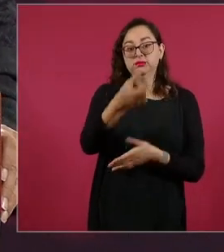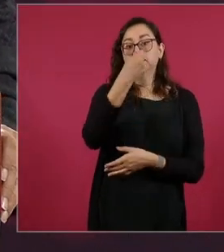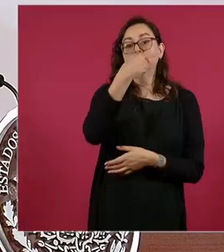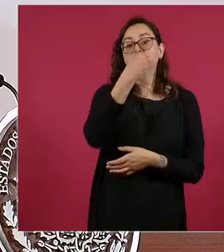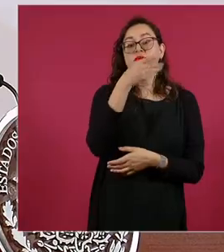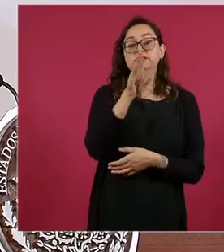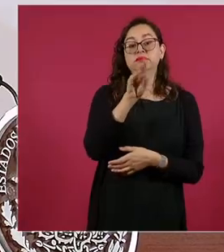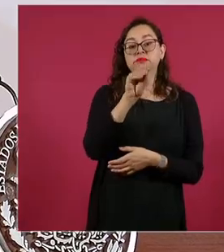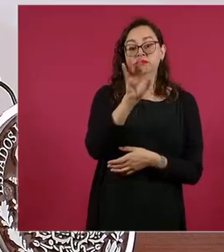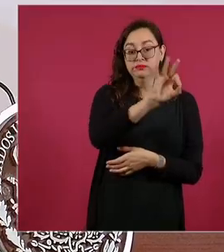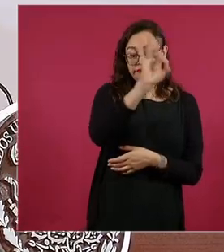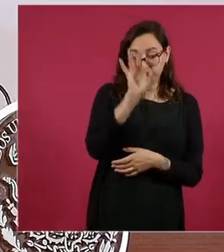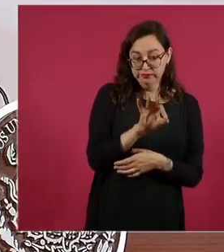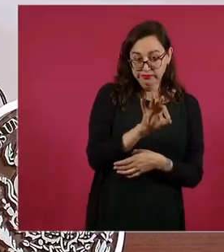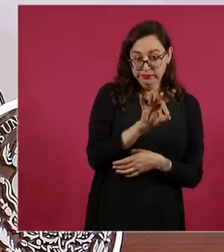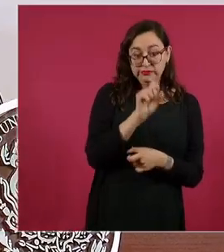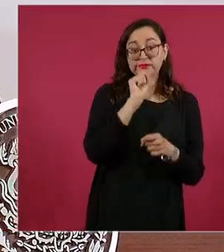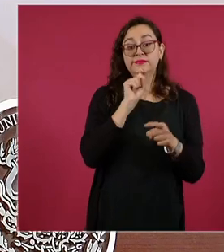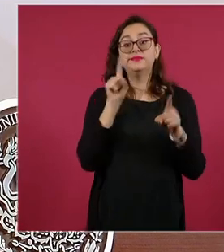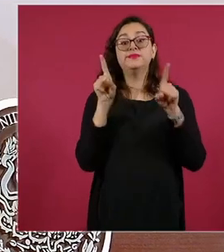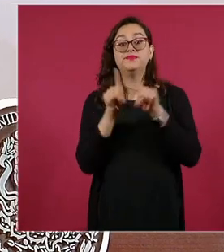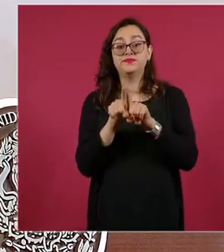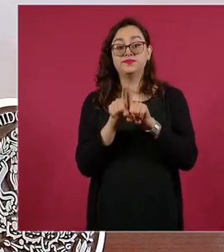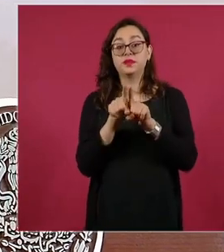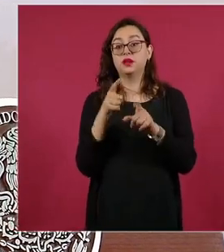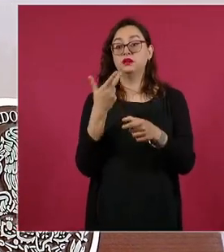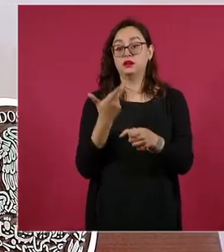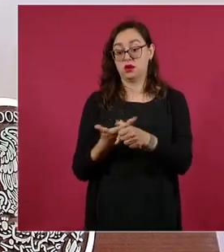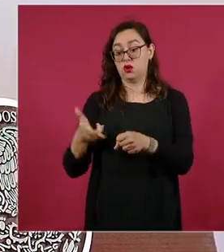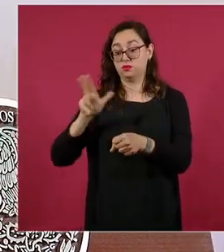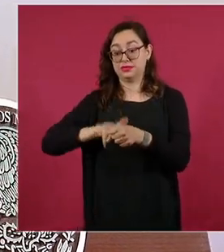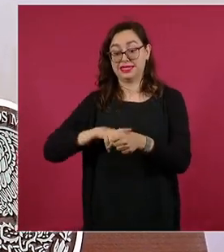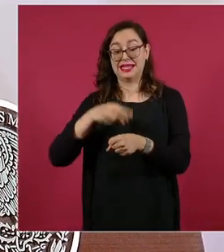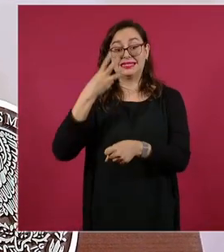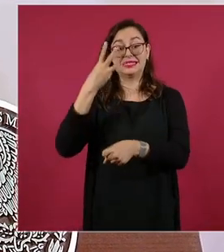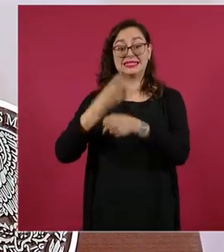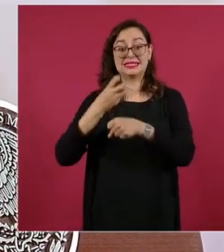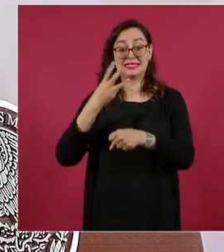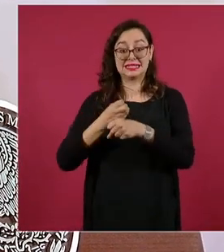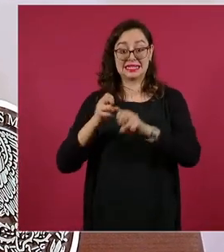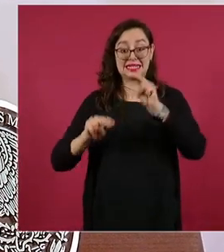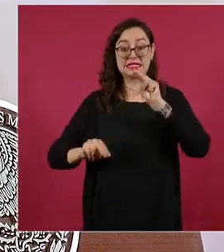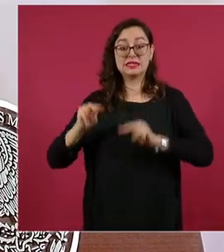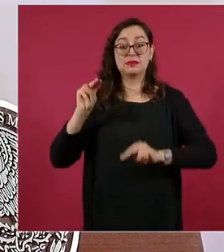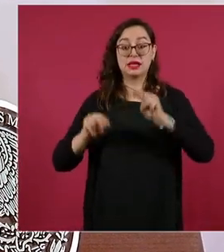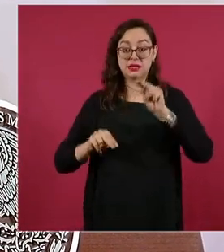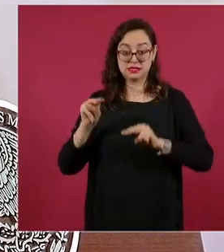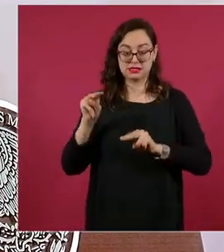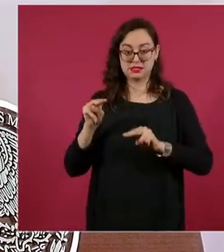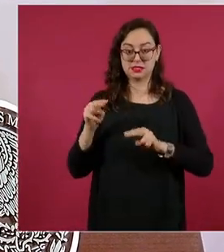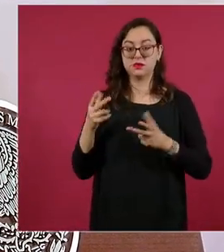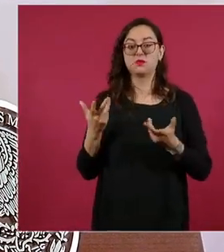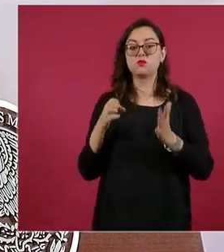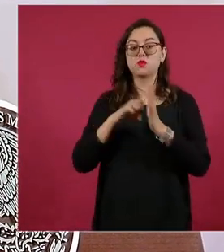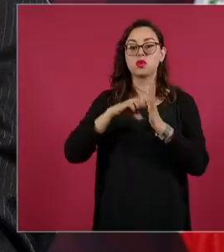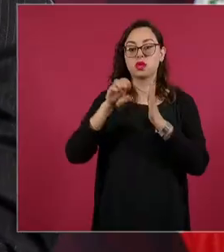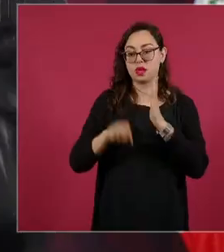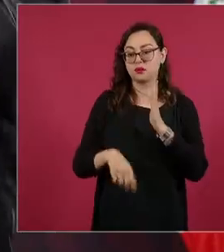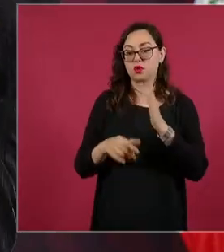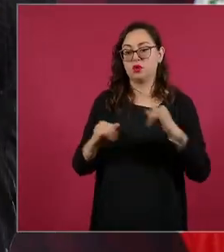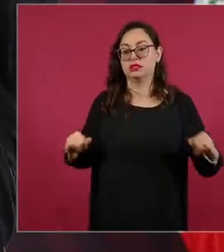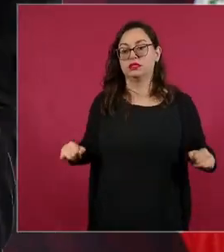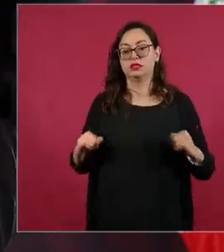a tener también hospitales de tercer nivel por ejemplo los institutos nacionales de salud